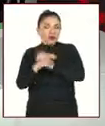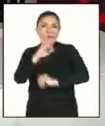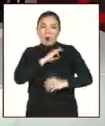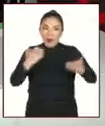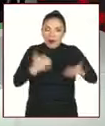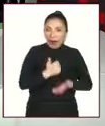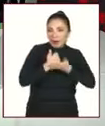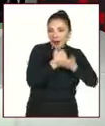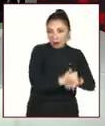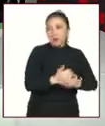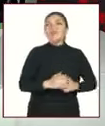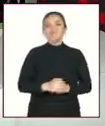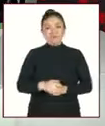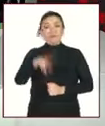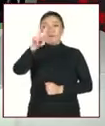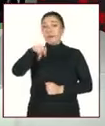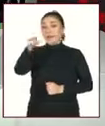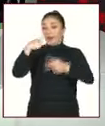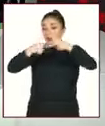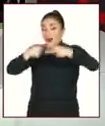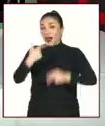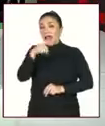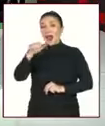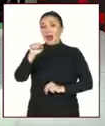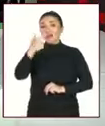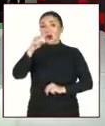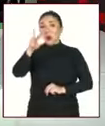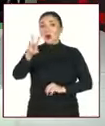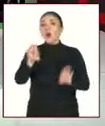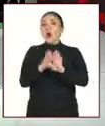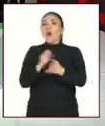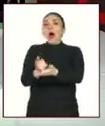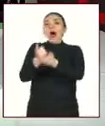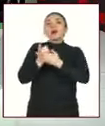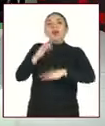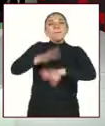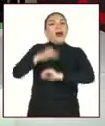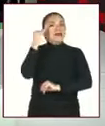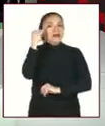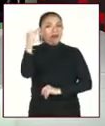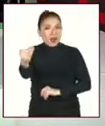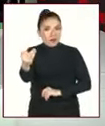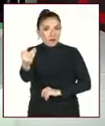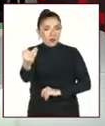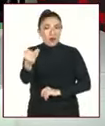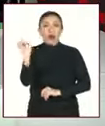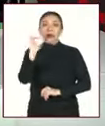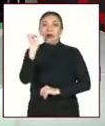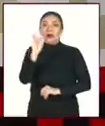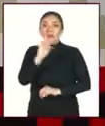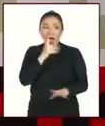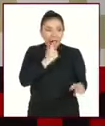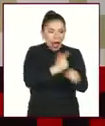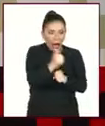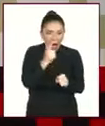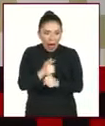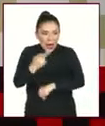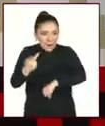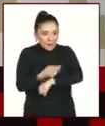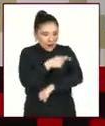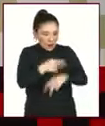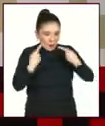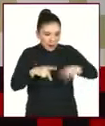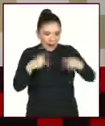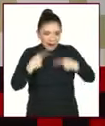intervenir. Claro, que la escala de Glasgow realmente lo que veo es que nos da más tiempo. Así es. ¿No? Al momento de determinar qué es lo que está sucediendo con la